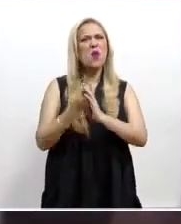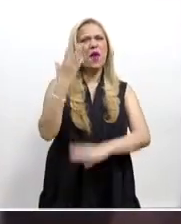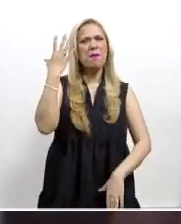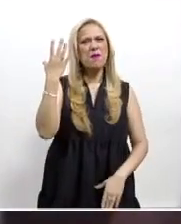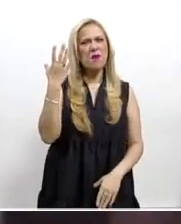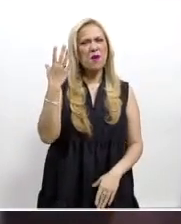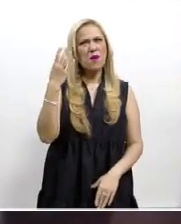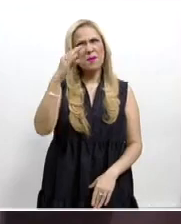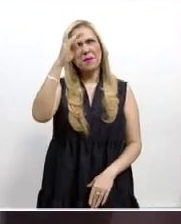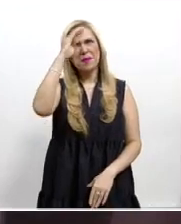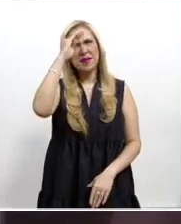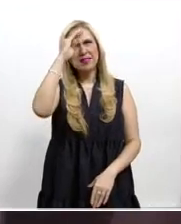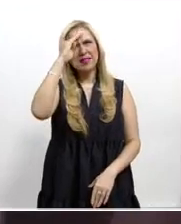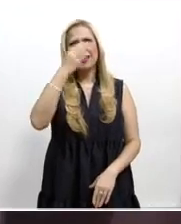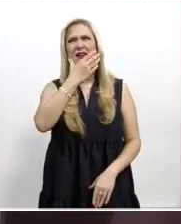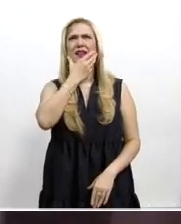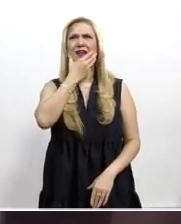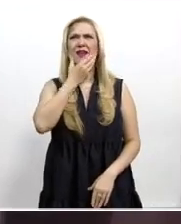masculinidades.